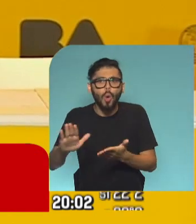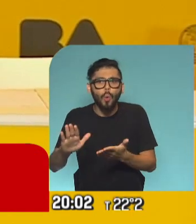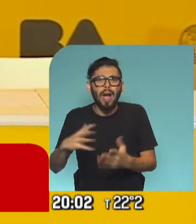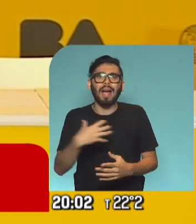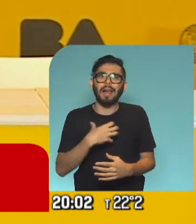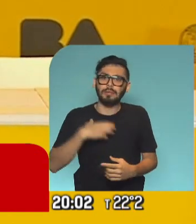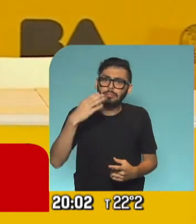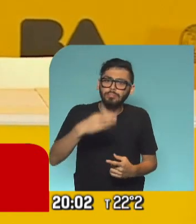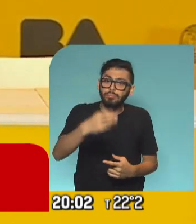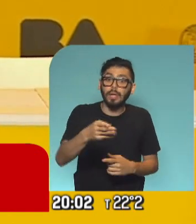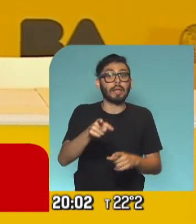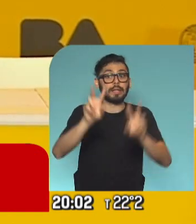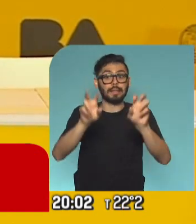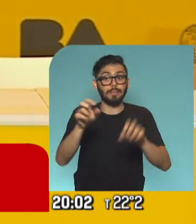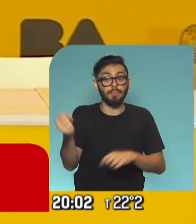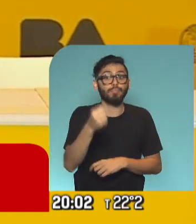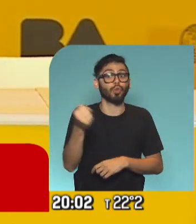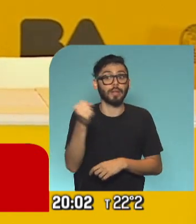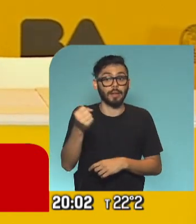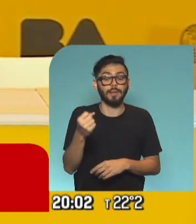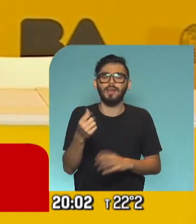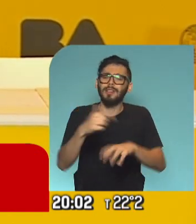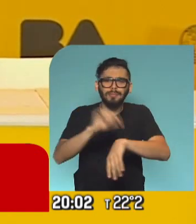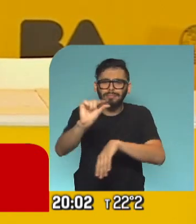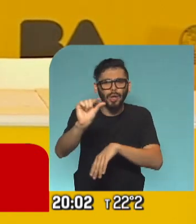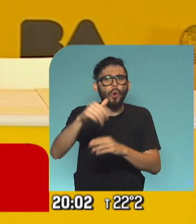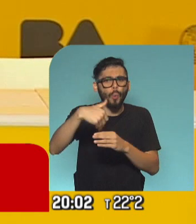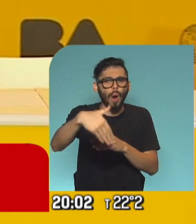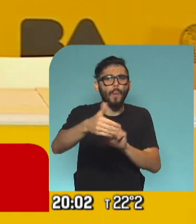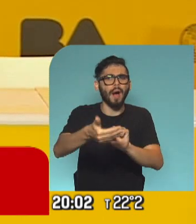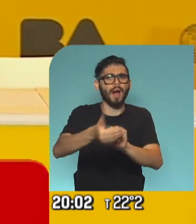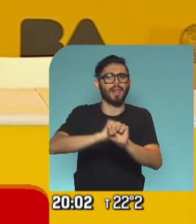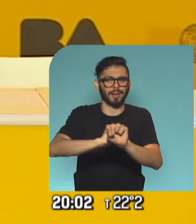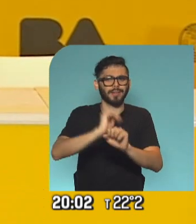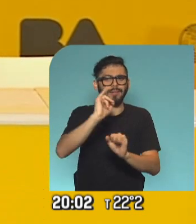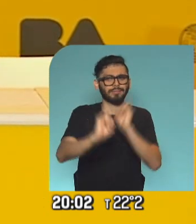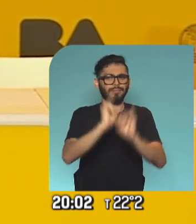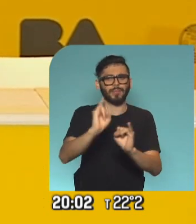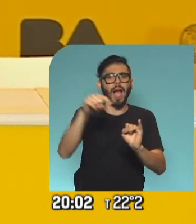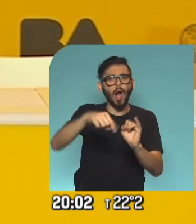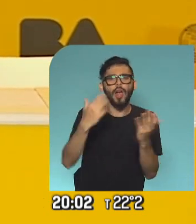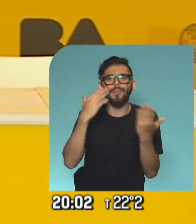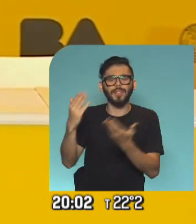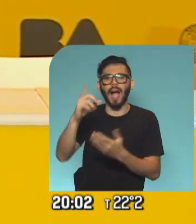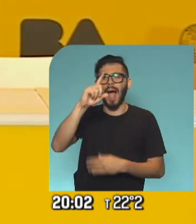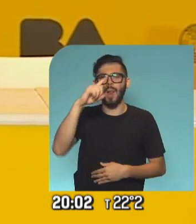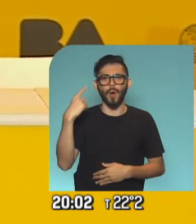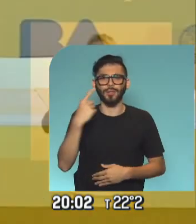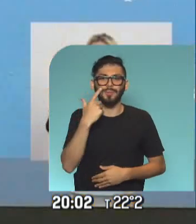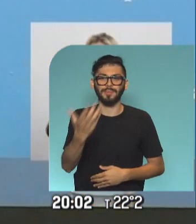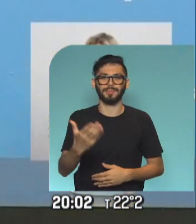Quizás uno de los temas más importantes para escuchar en un ratito nada más al jefe de gobierno de la ciudad. De Alberto Fernández hablábamos. A Alberto Fernández lo